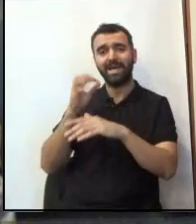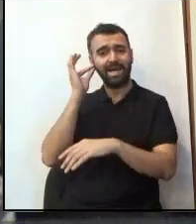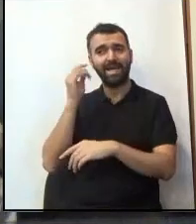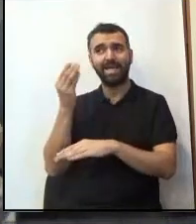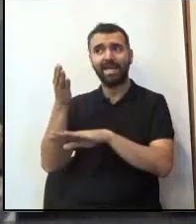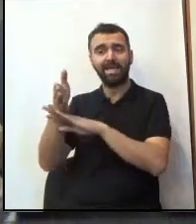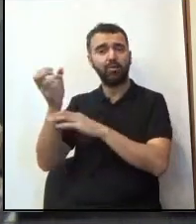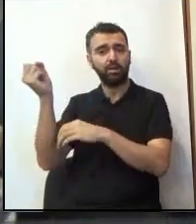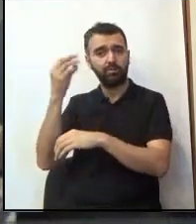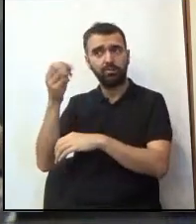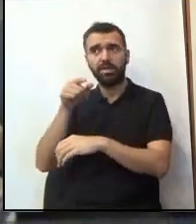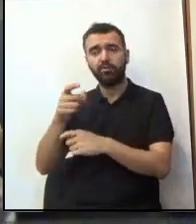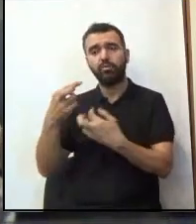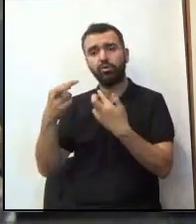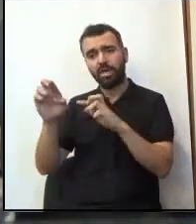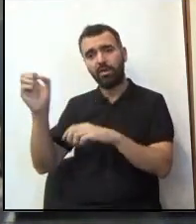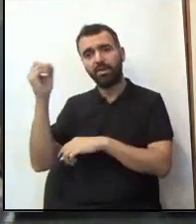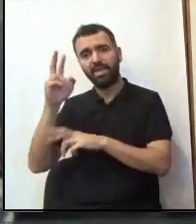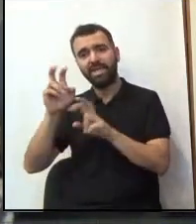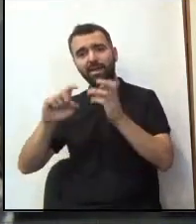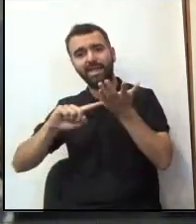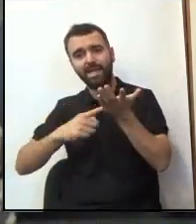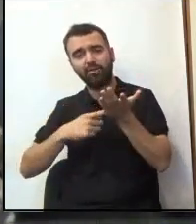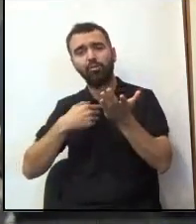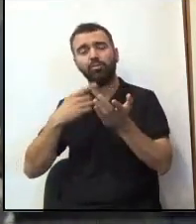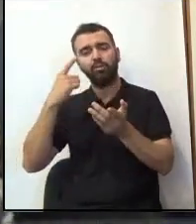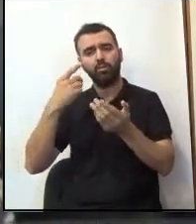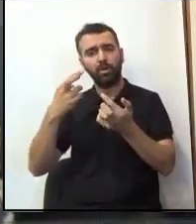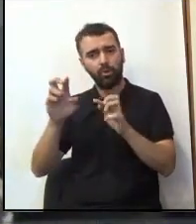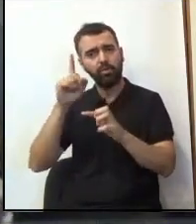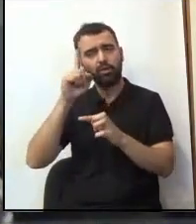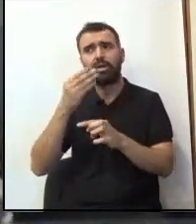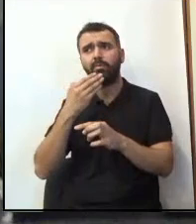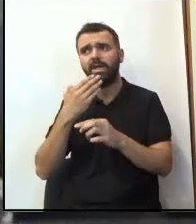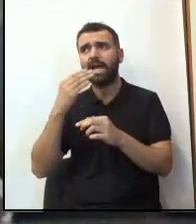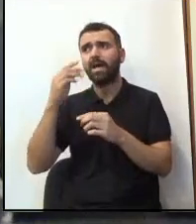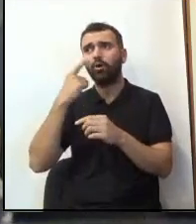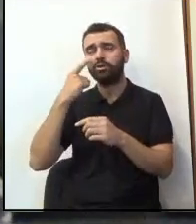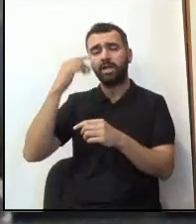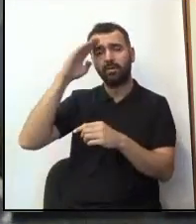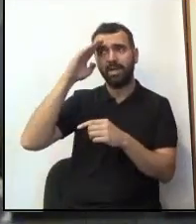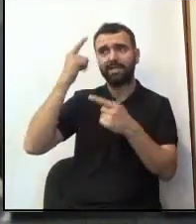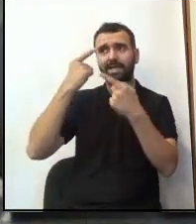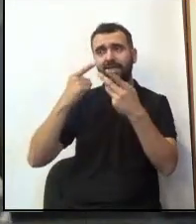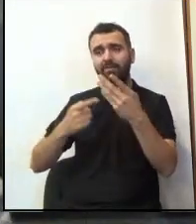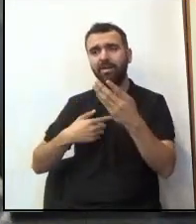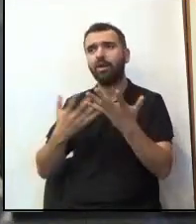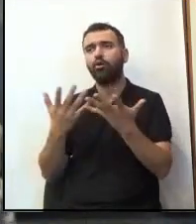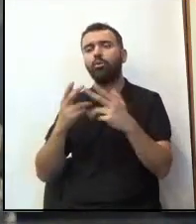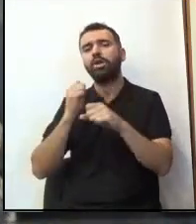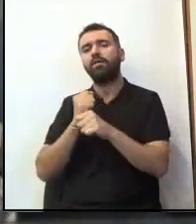oportunidad para aprender temas técnicos, pero también para conocer experiencias distintas de cómo trabajan otros